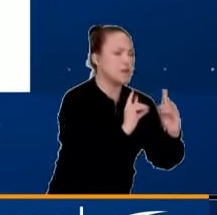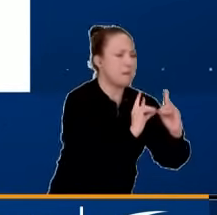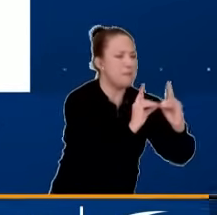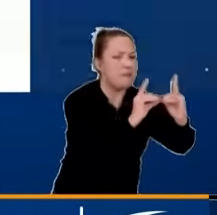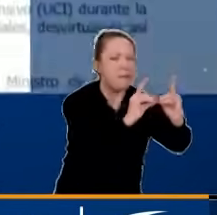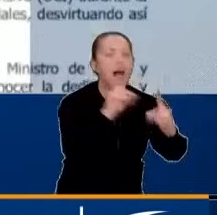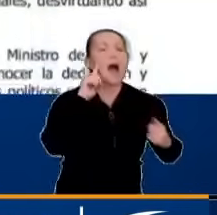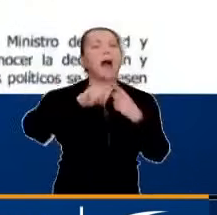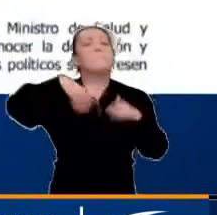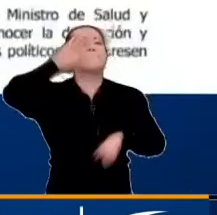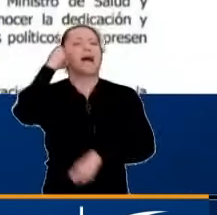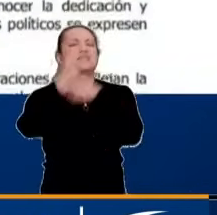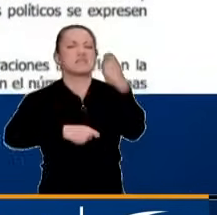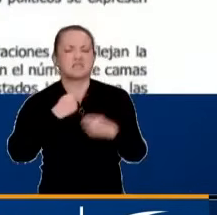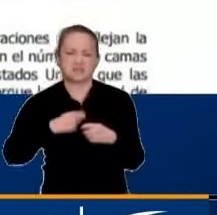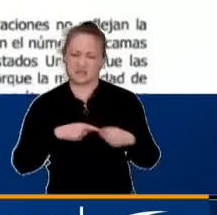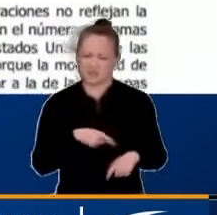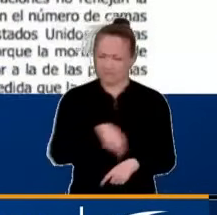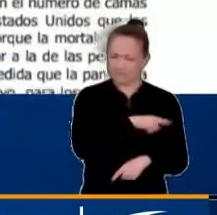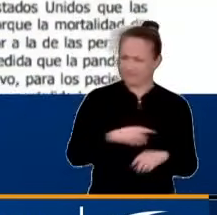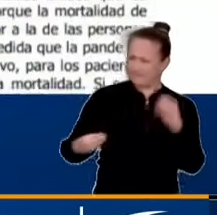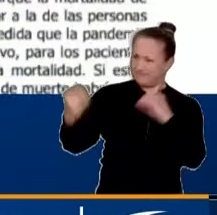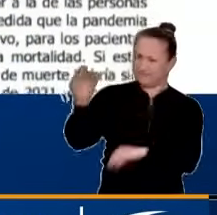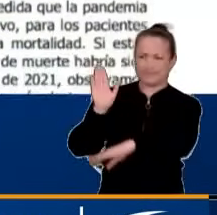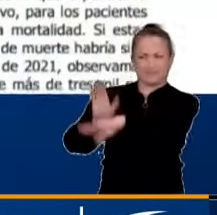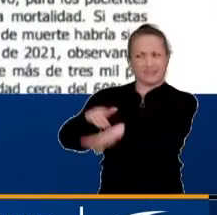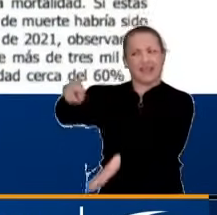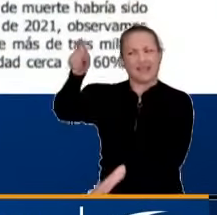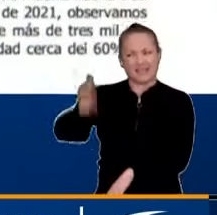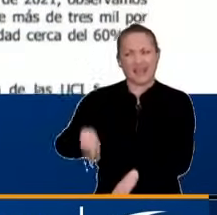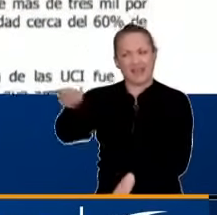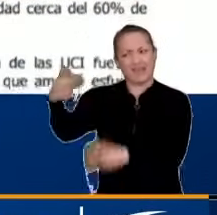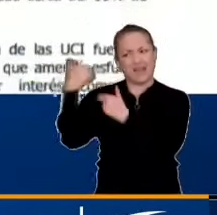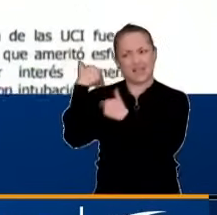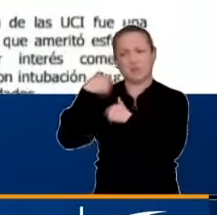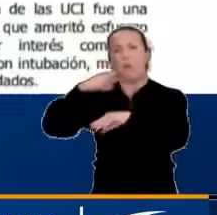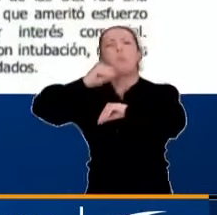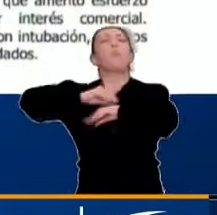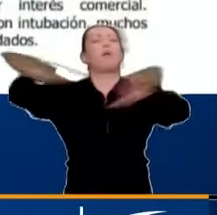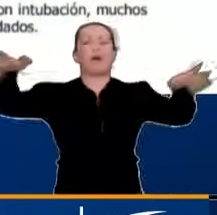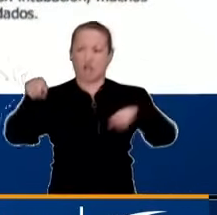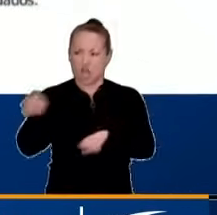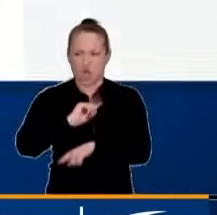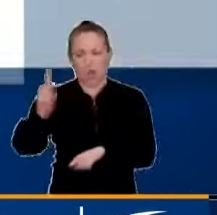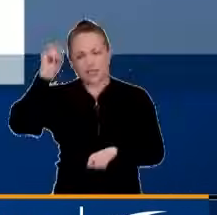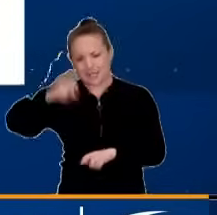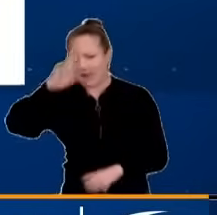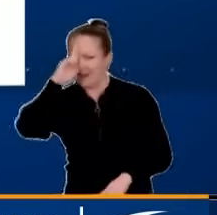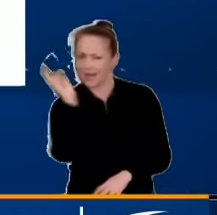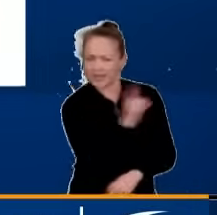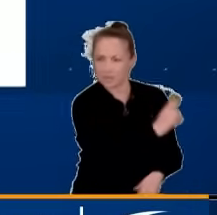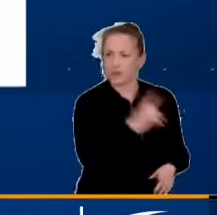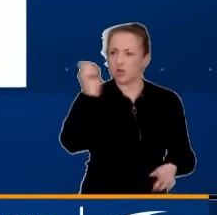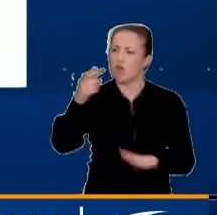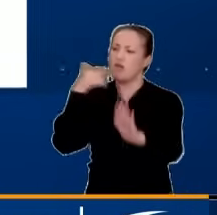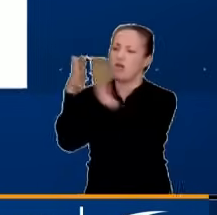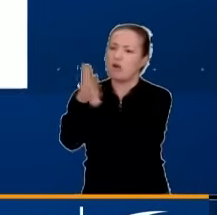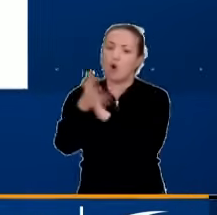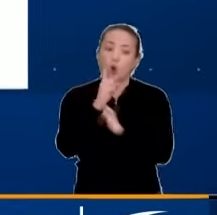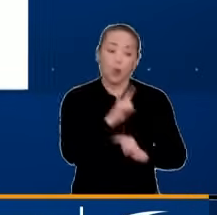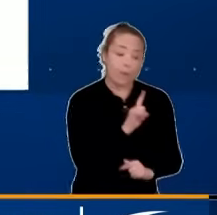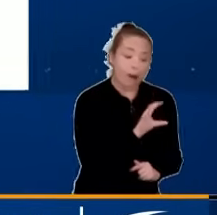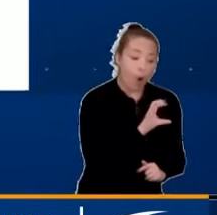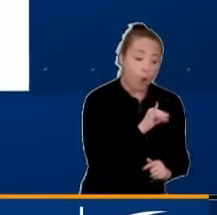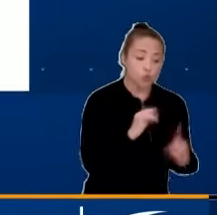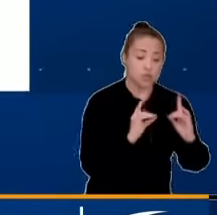netamente comercial. Ellos advierten y piden un llamado a la responsabilidad y al respeto, debido a que a una unidad de cuidado intensivo